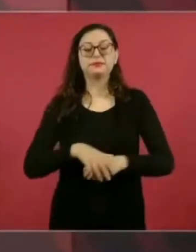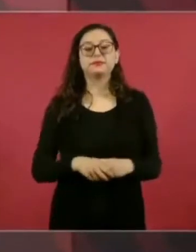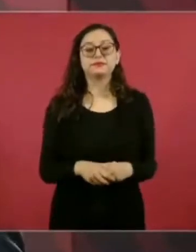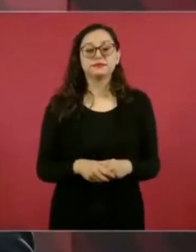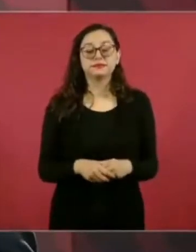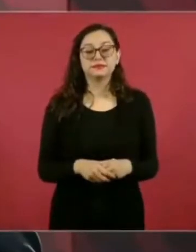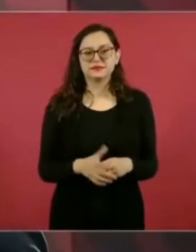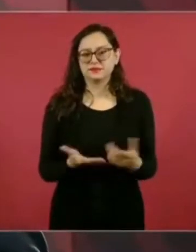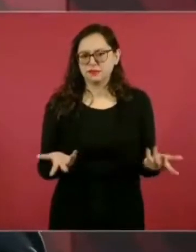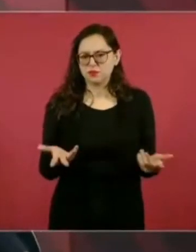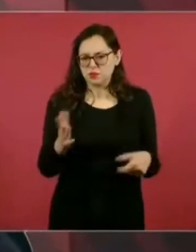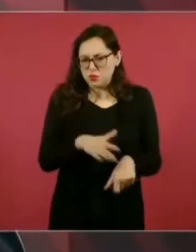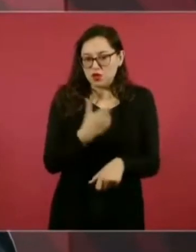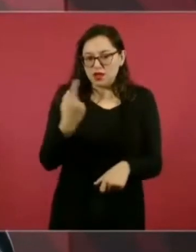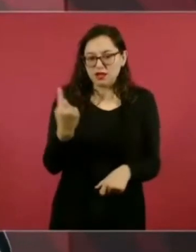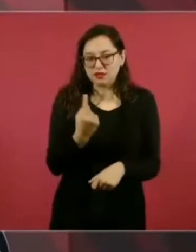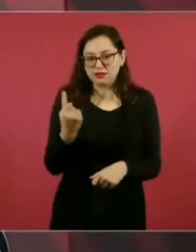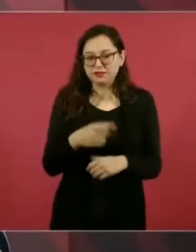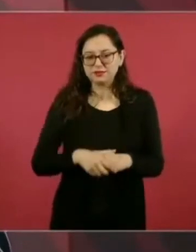esto significa